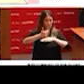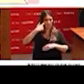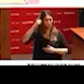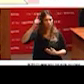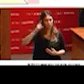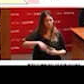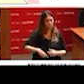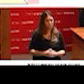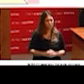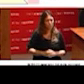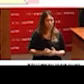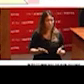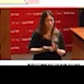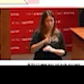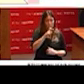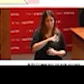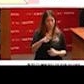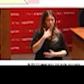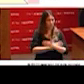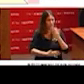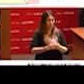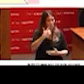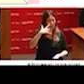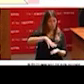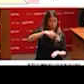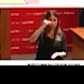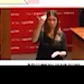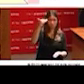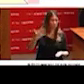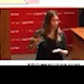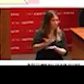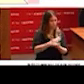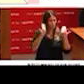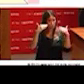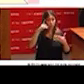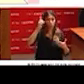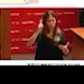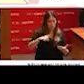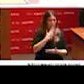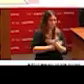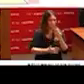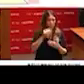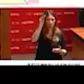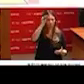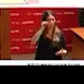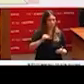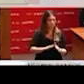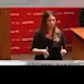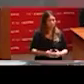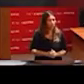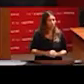esos esas personas con discapacidad están reflejadas en todos los niveles de nuestra organización eh es